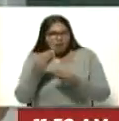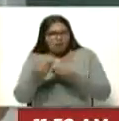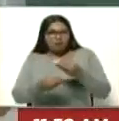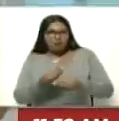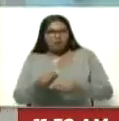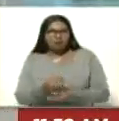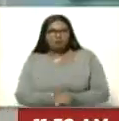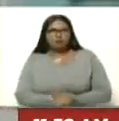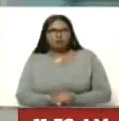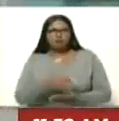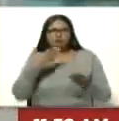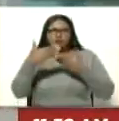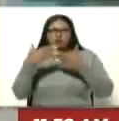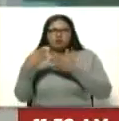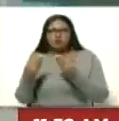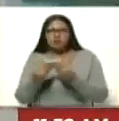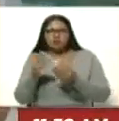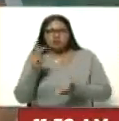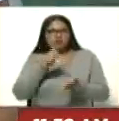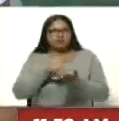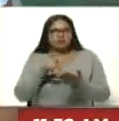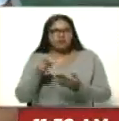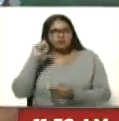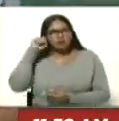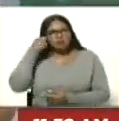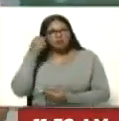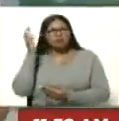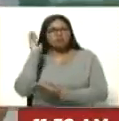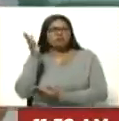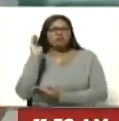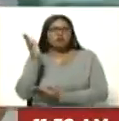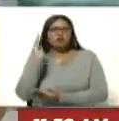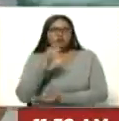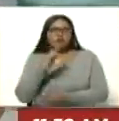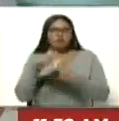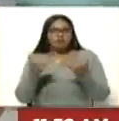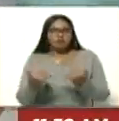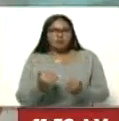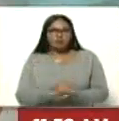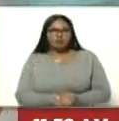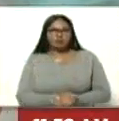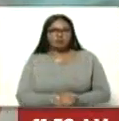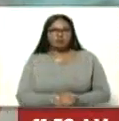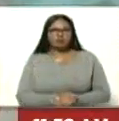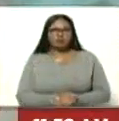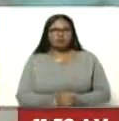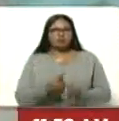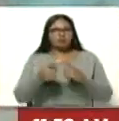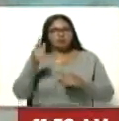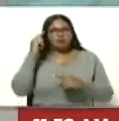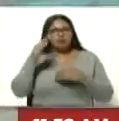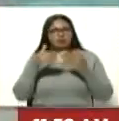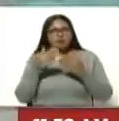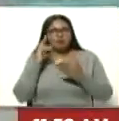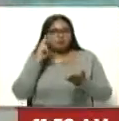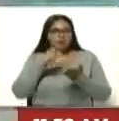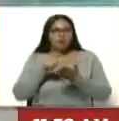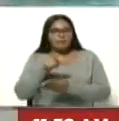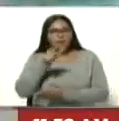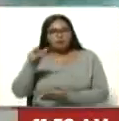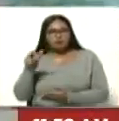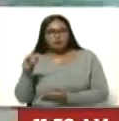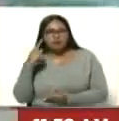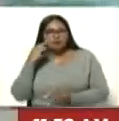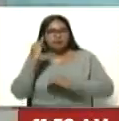para conversar con los asistentes ahí. Recordemos que este foro de Sao Paulo, ya desde el día de ayer empezaron a llegar las personalidades en el